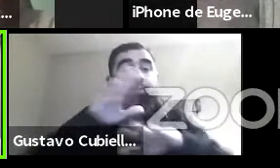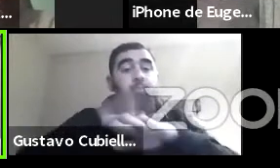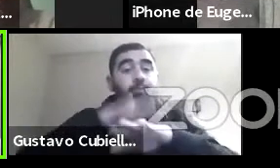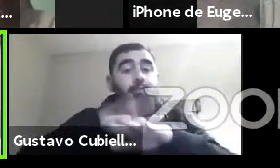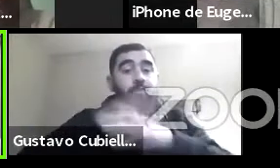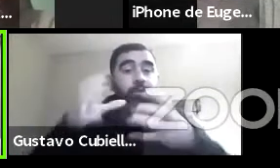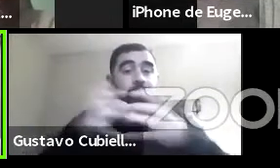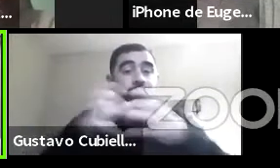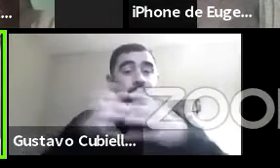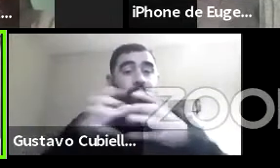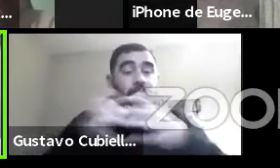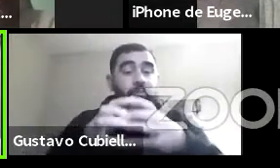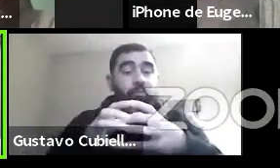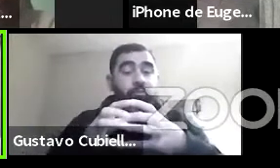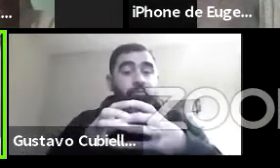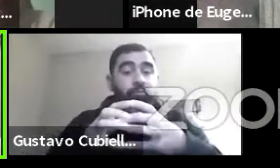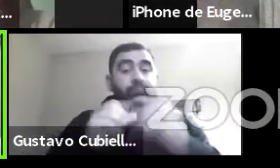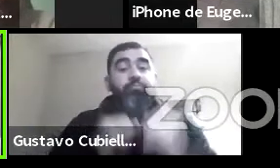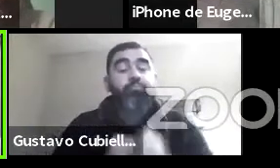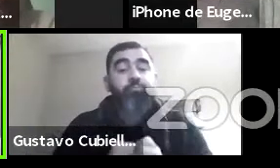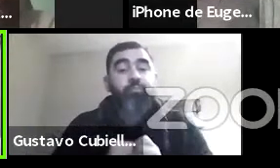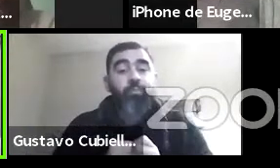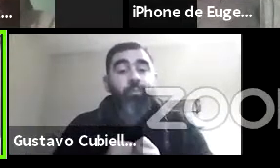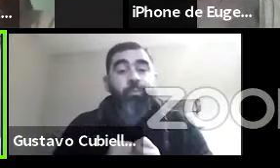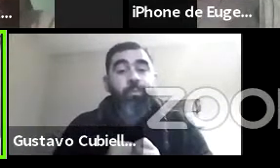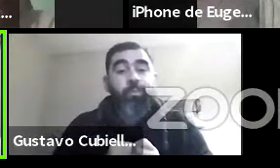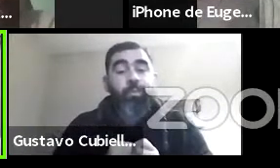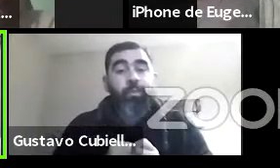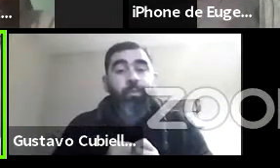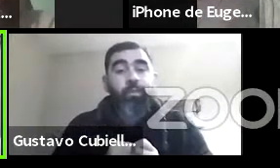equipo que